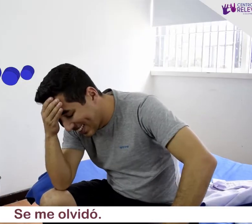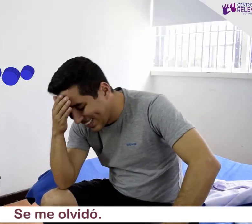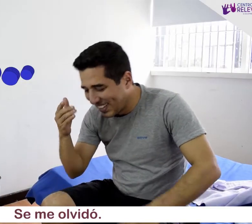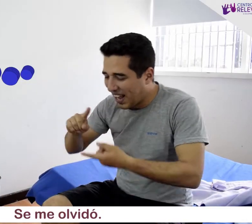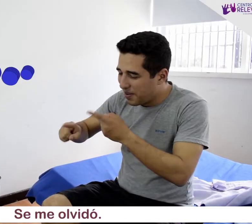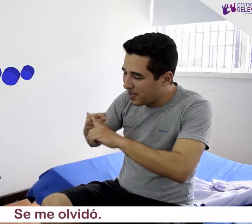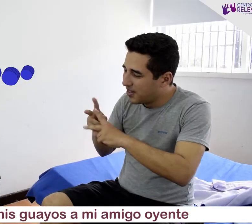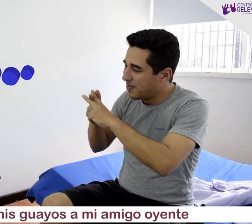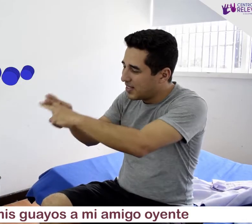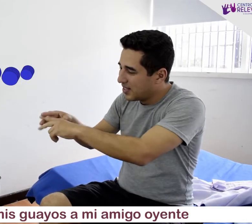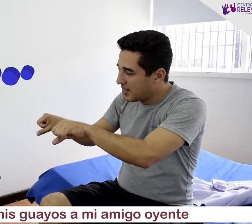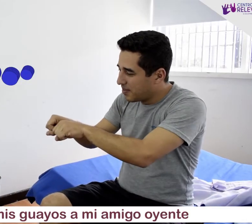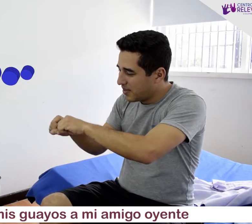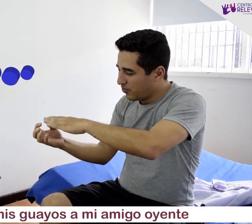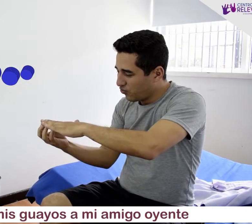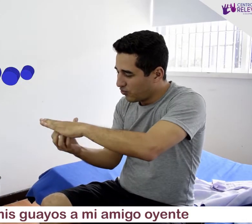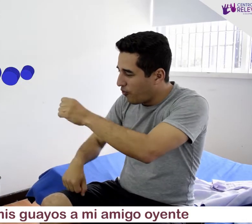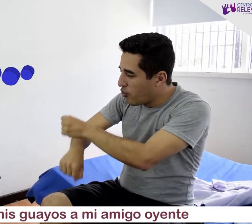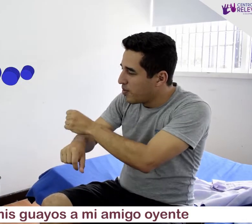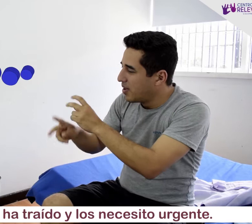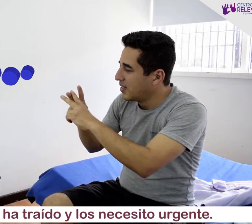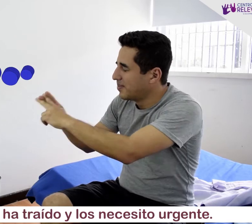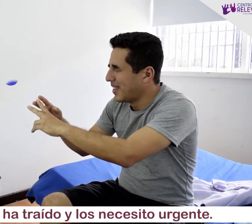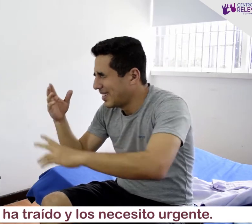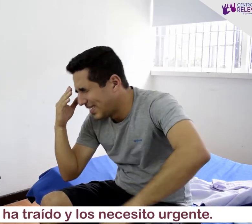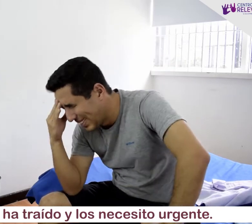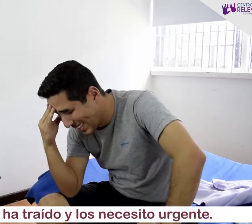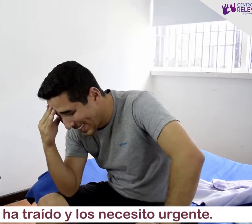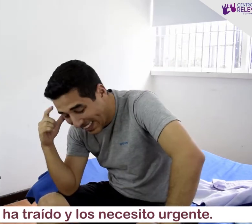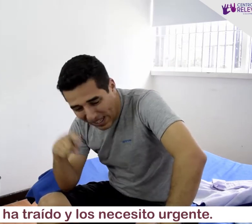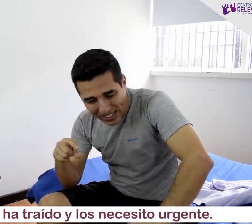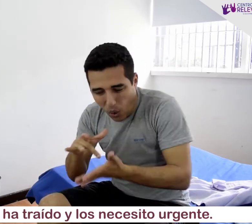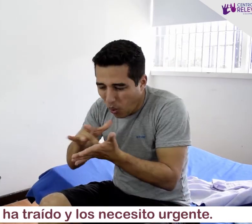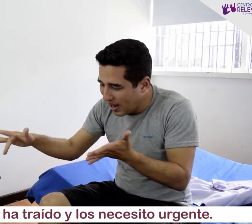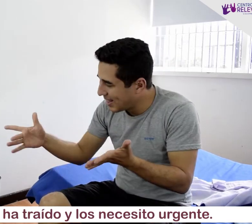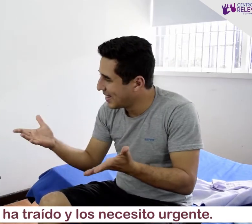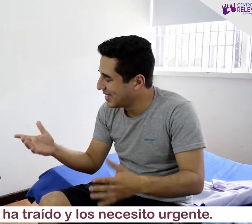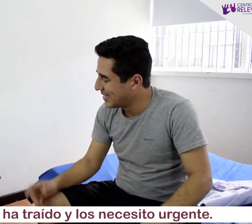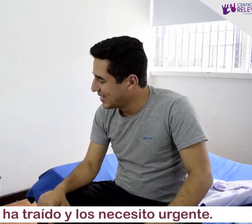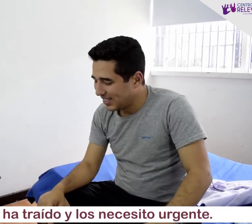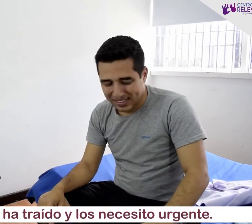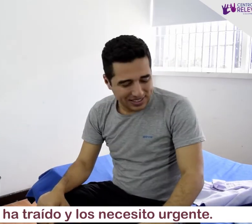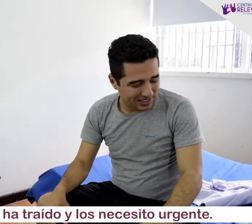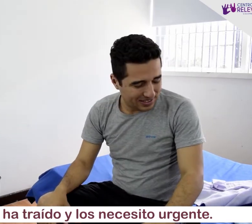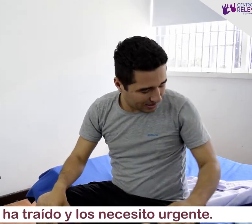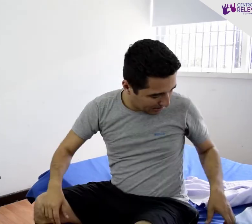¡Se me olvidó! Le presté mis guayos a mi amigo oyente, pero no me los ha traído. ¡Y los necesito urgente!